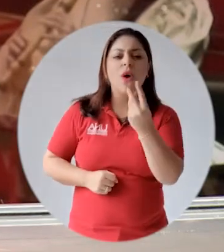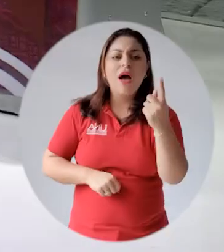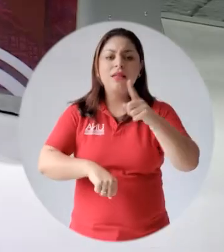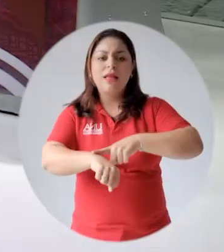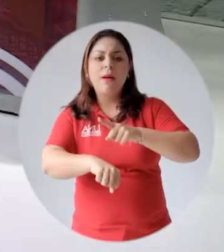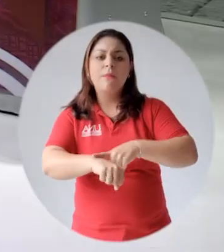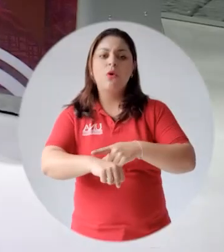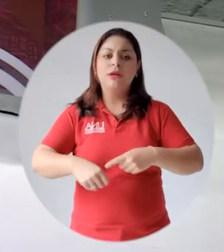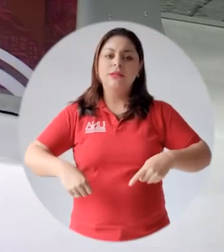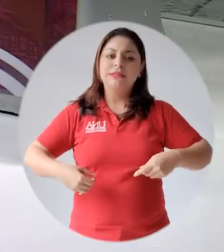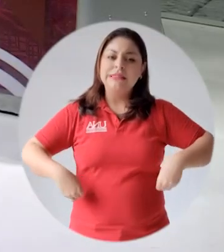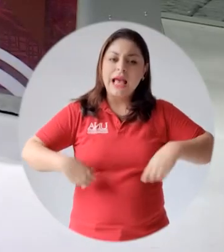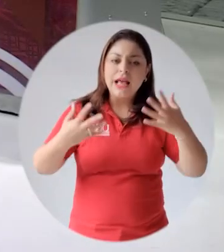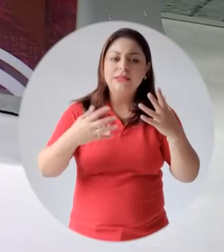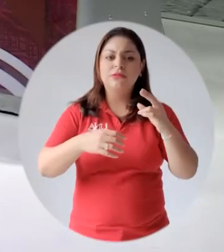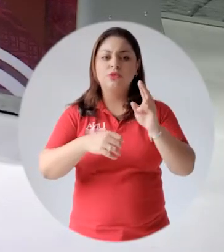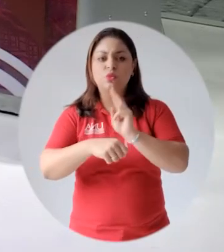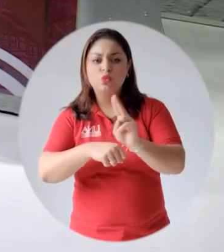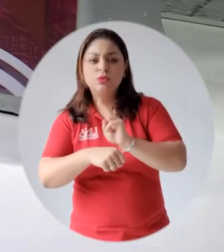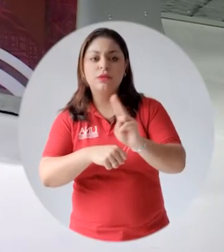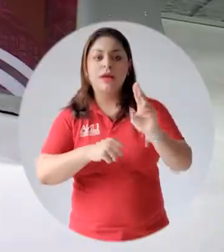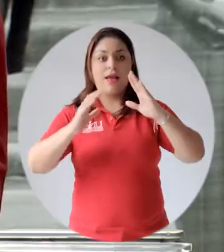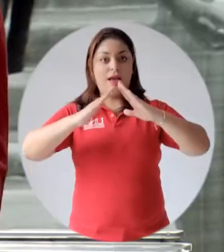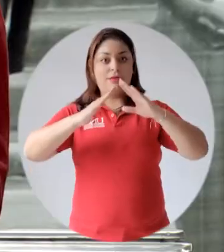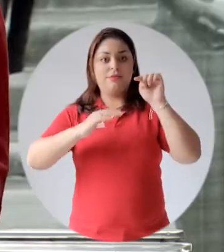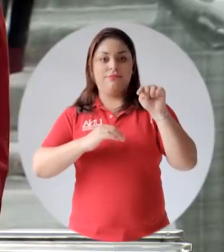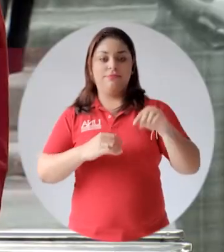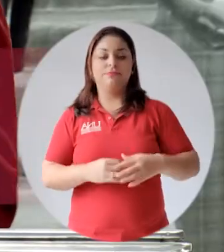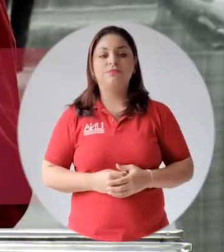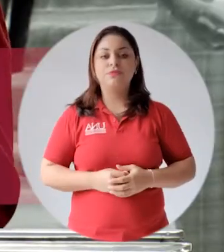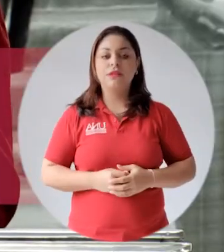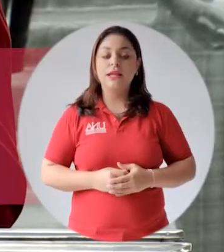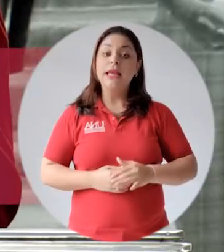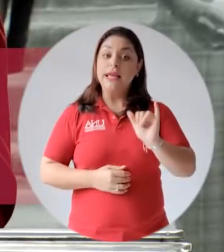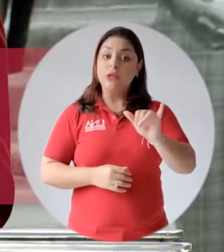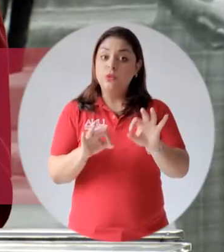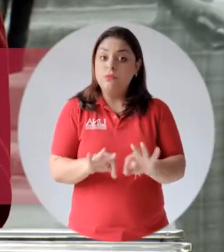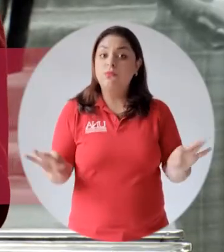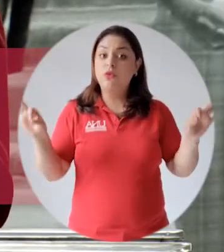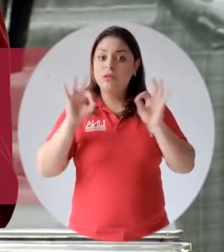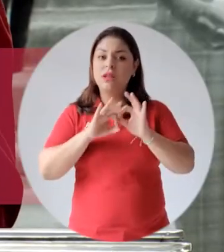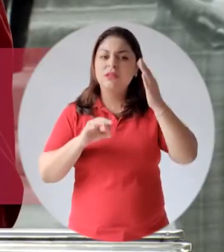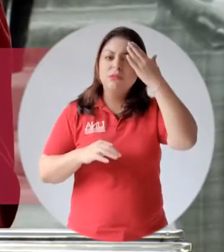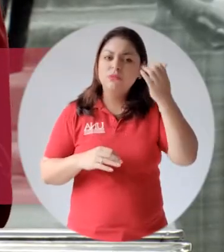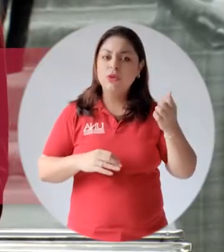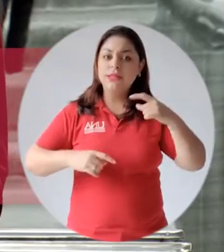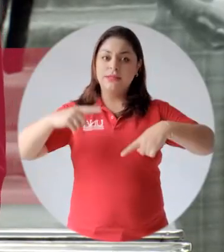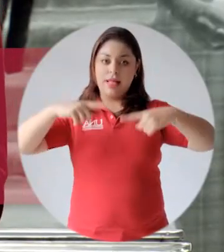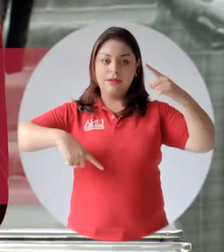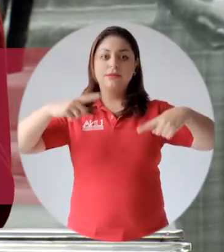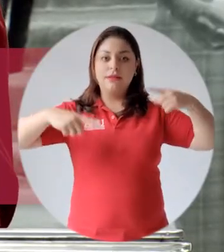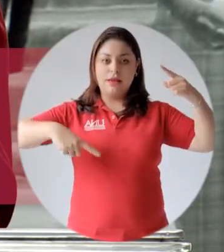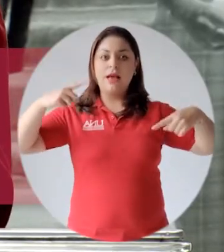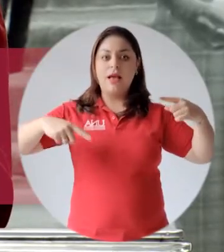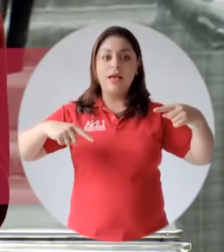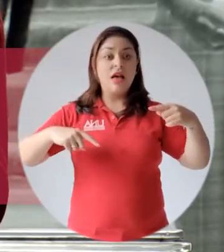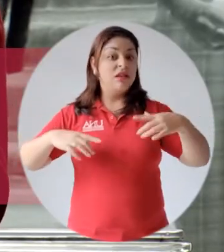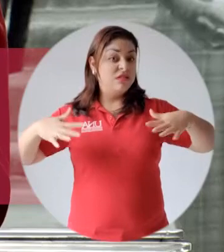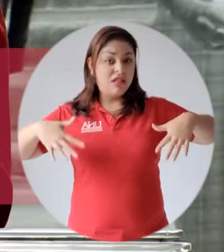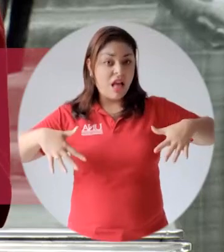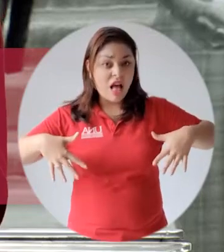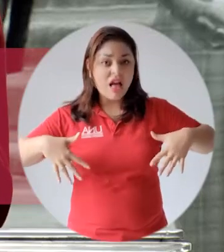lo que menciona don Freddy y doña Irma es fundamental. Primero, por un tema estadístico. Si no lo medimos, ¿verdad?, no podemos